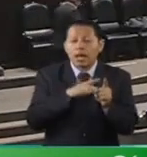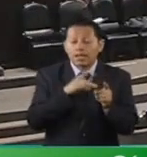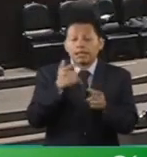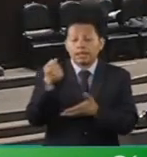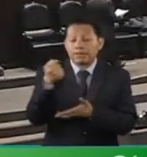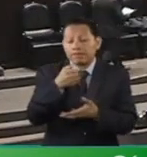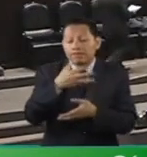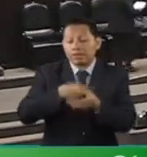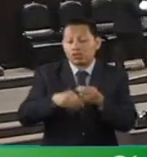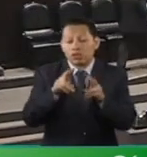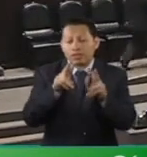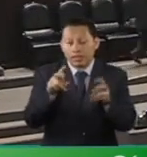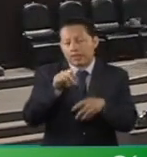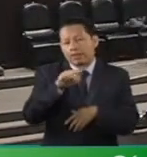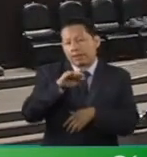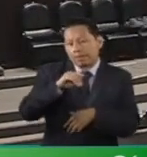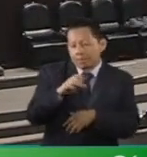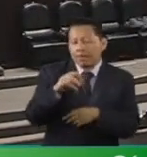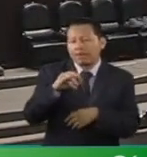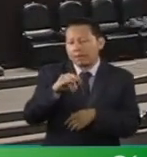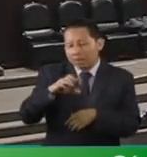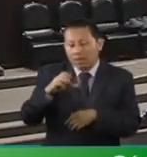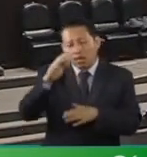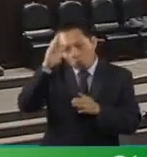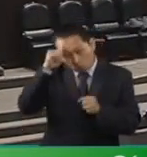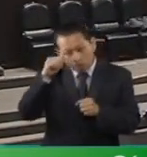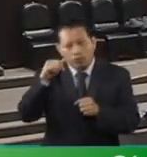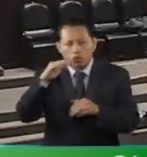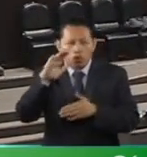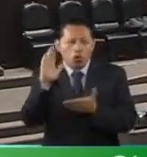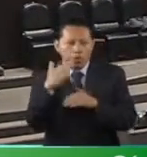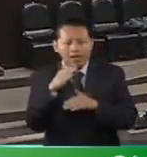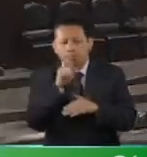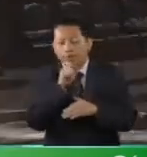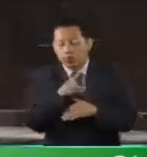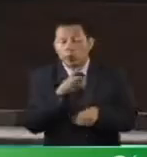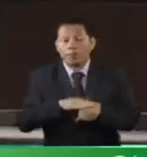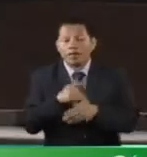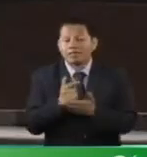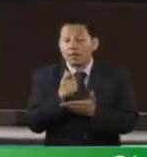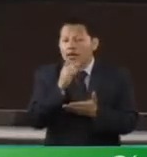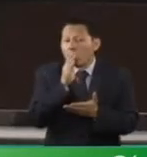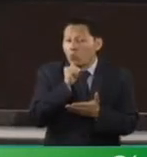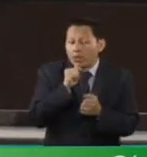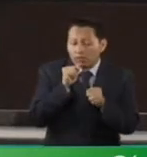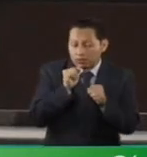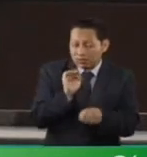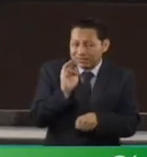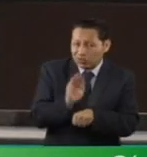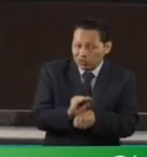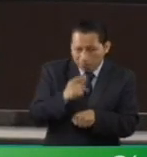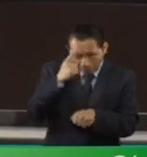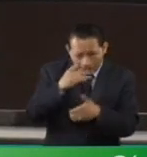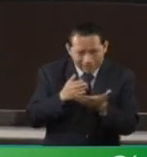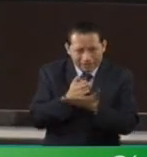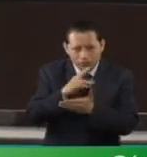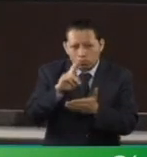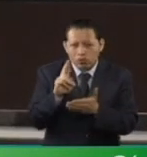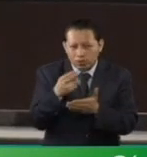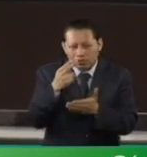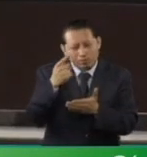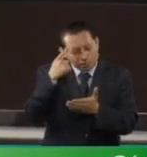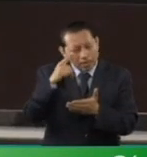recibidas bajo el temec el tipat o el acuerdo global lo más grave no podremos garantizar el acceso universal a la energía